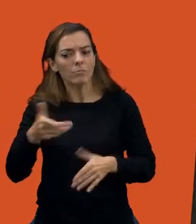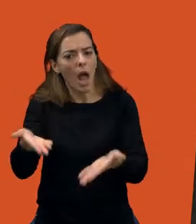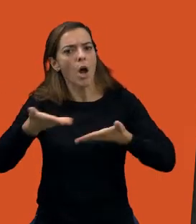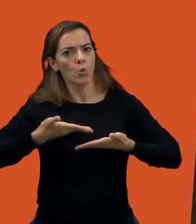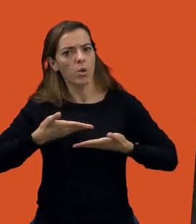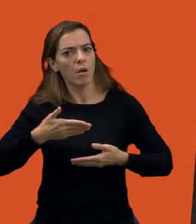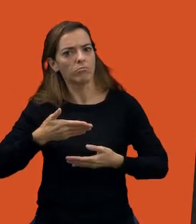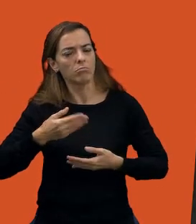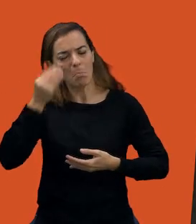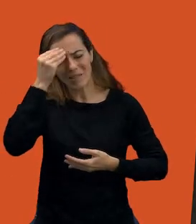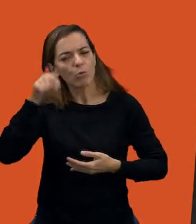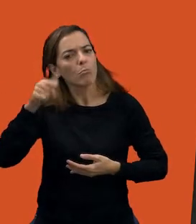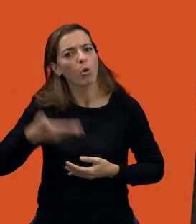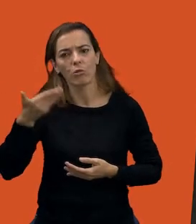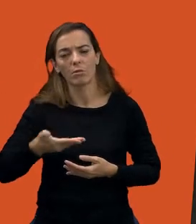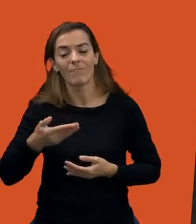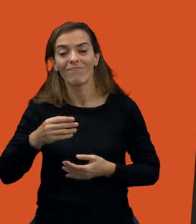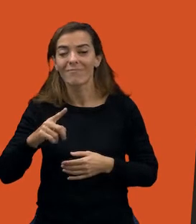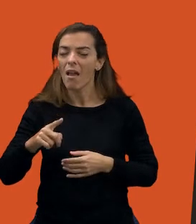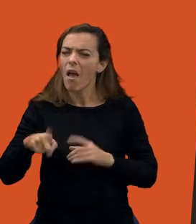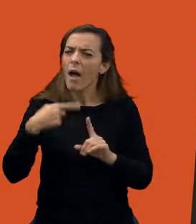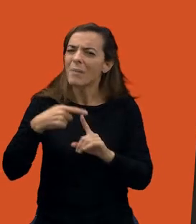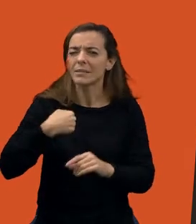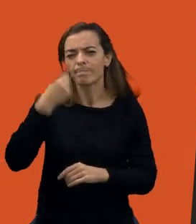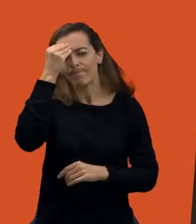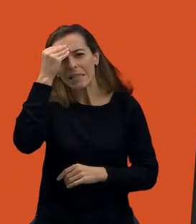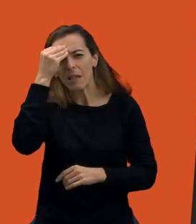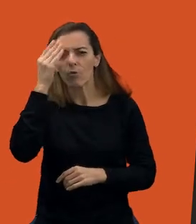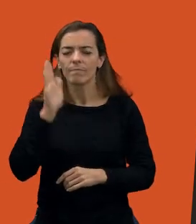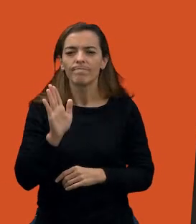a mí me ayuda y me parece importante. Y además creo que